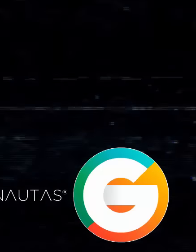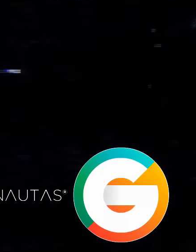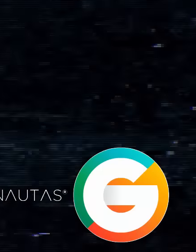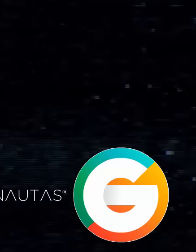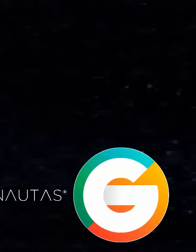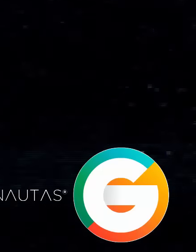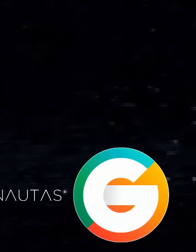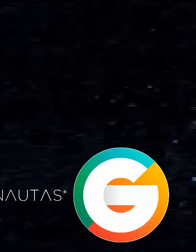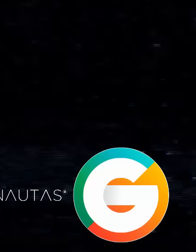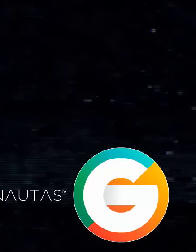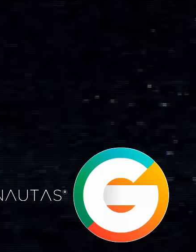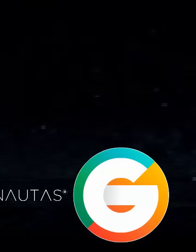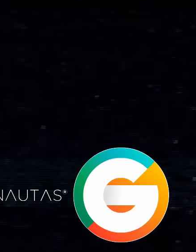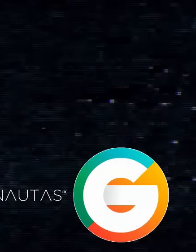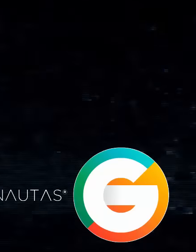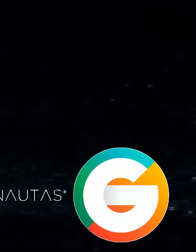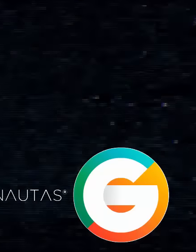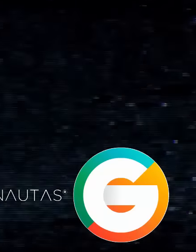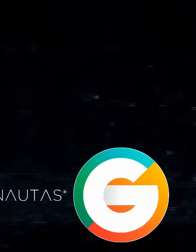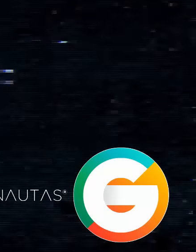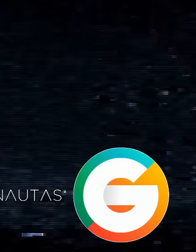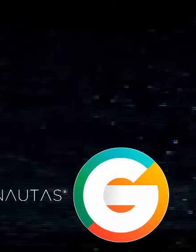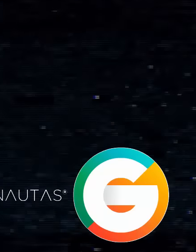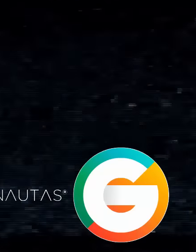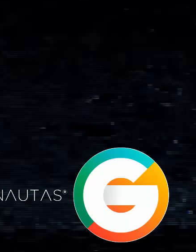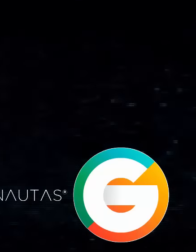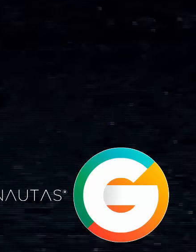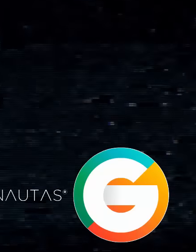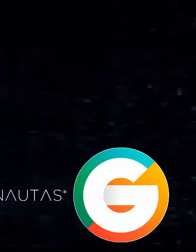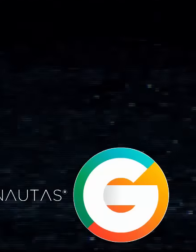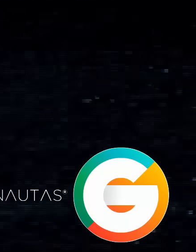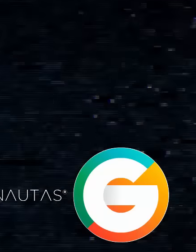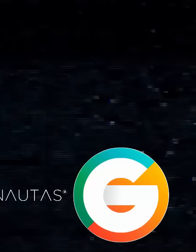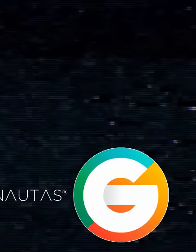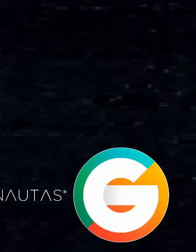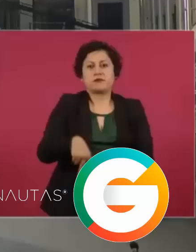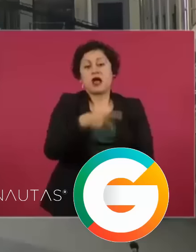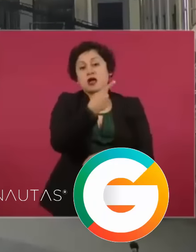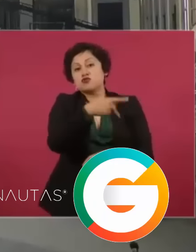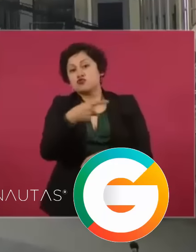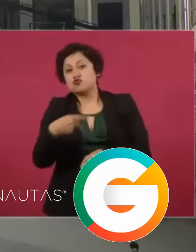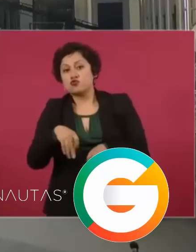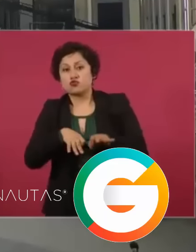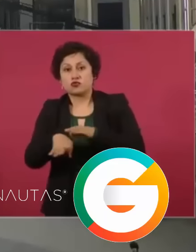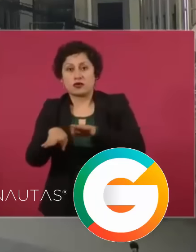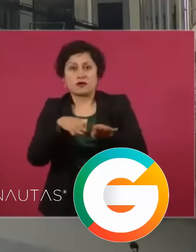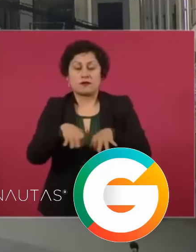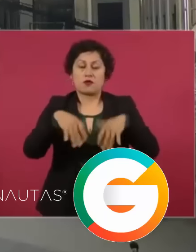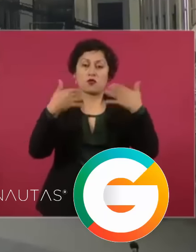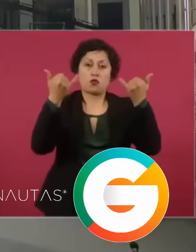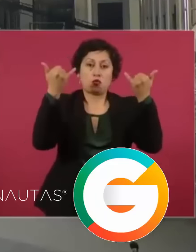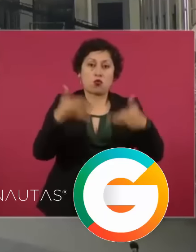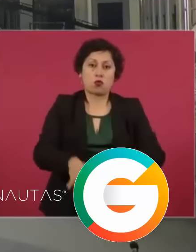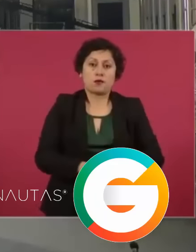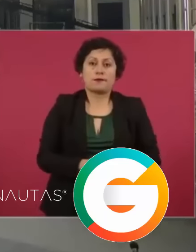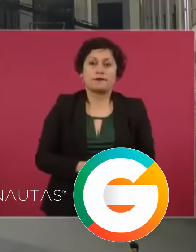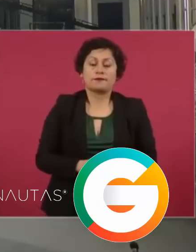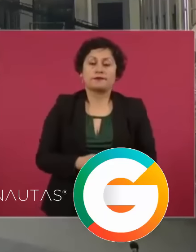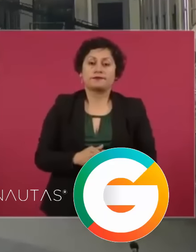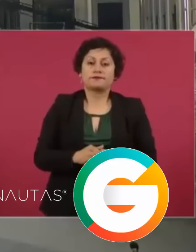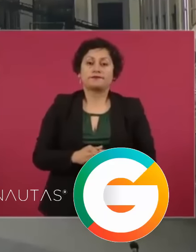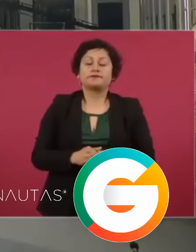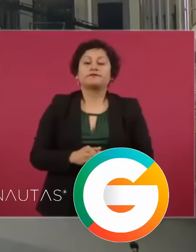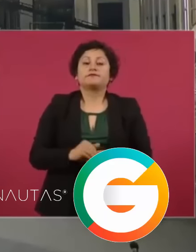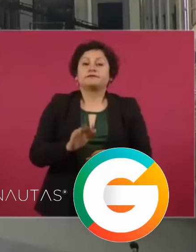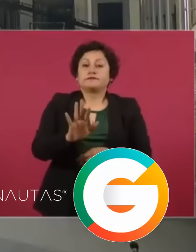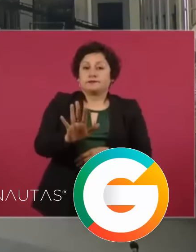de la cárcel. Respecto a los hechos de violencia recientes, durante su conferencia matutina del día de hoy, el presidente López Obrador criticó a los medios